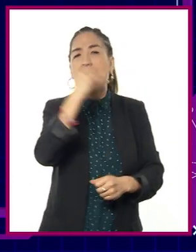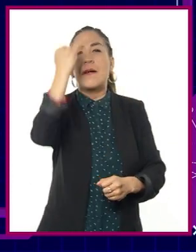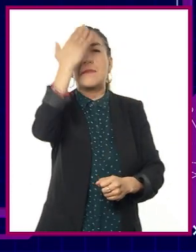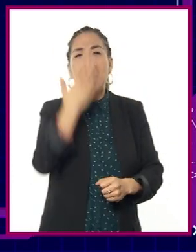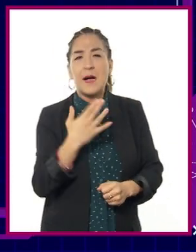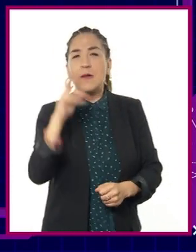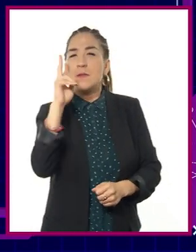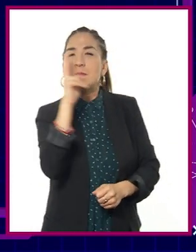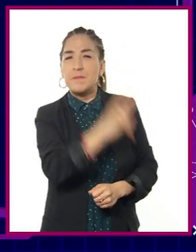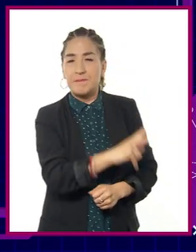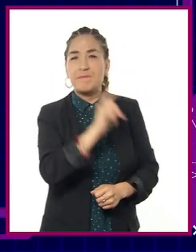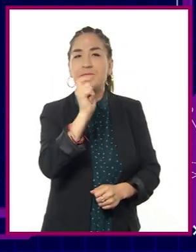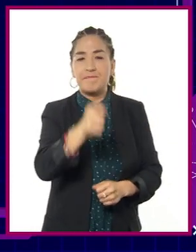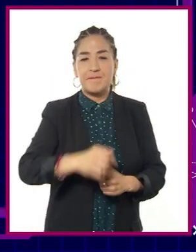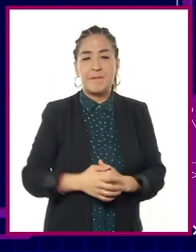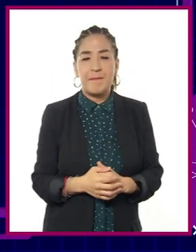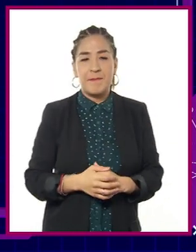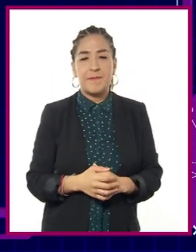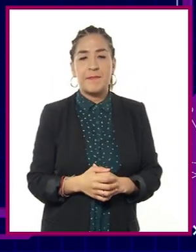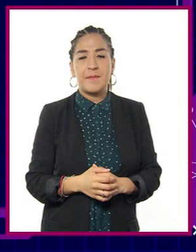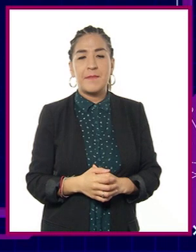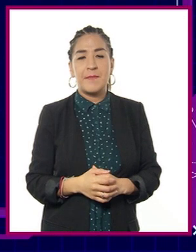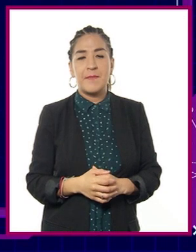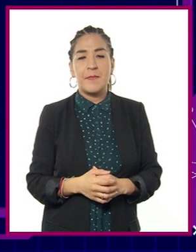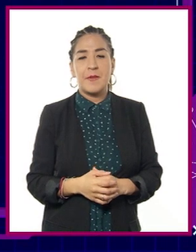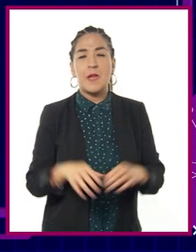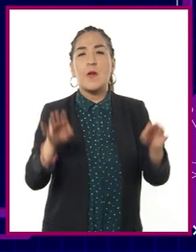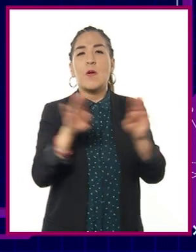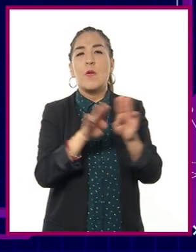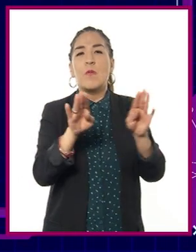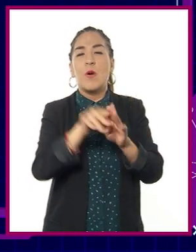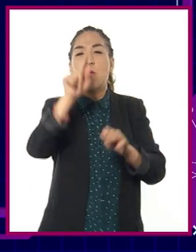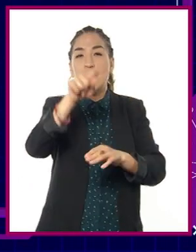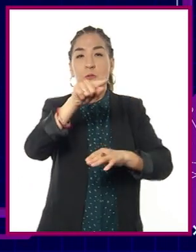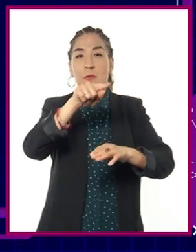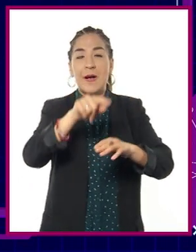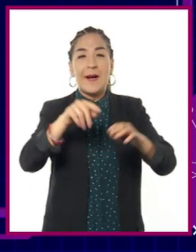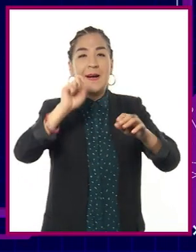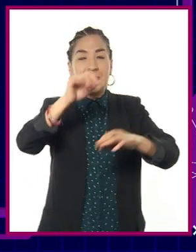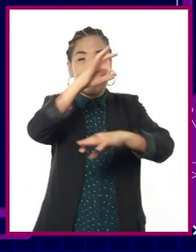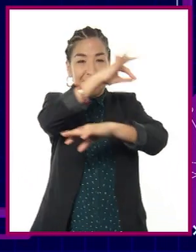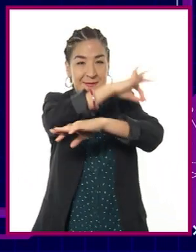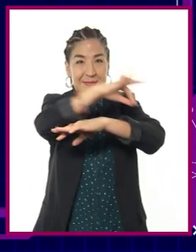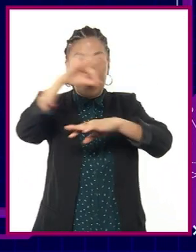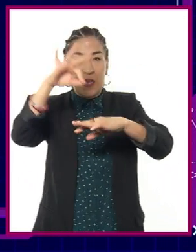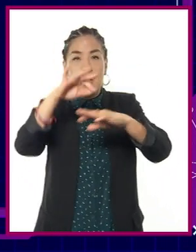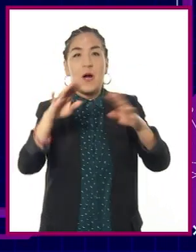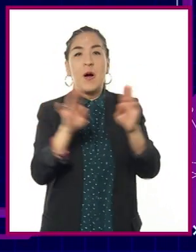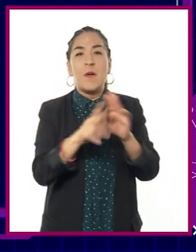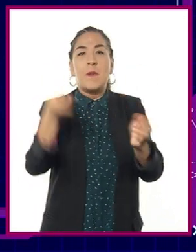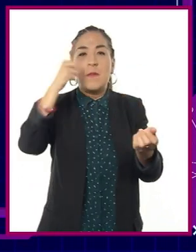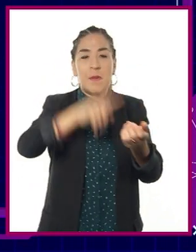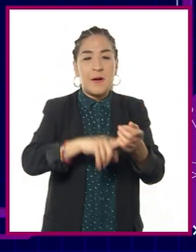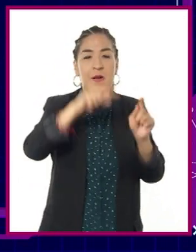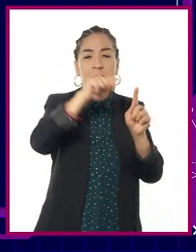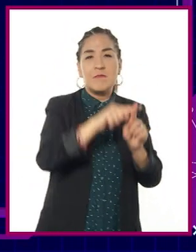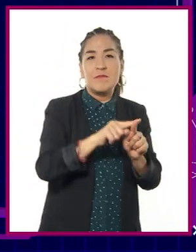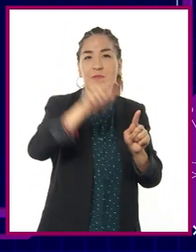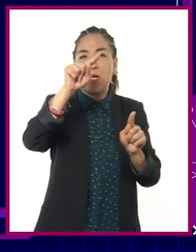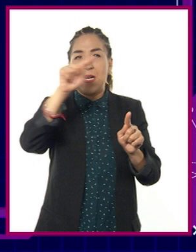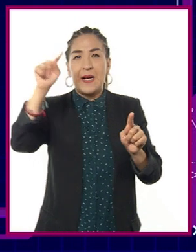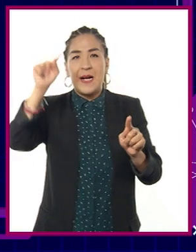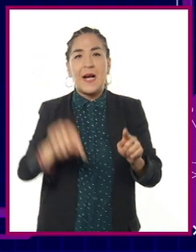se puede ver que al unir con un segmento de recta cada perno que sostiene